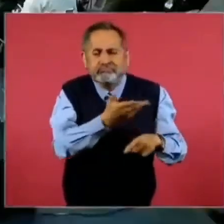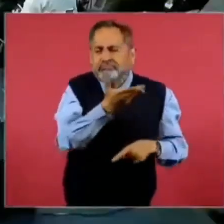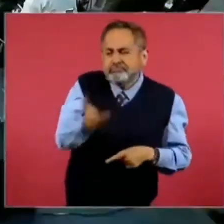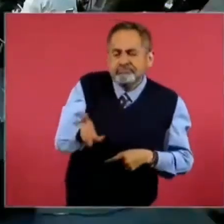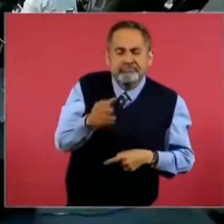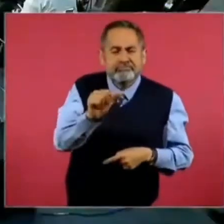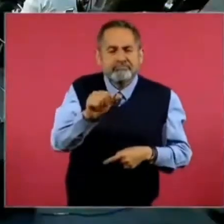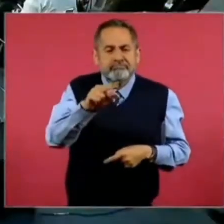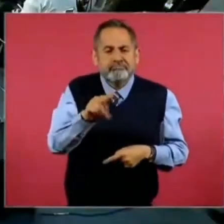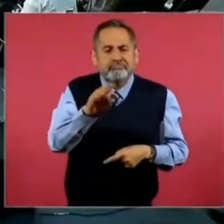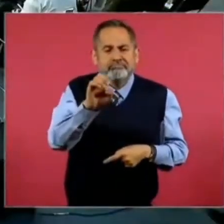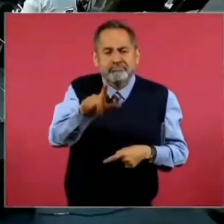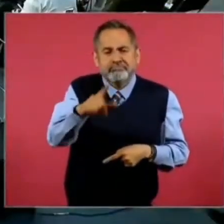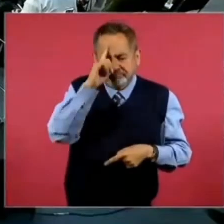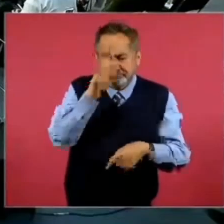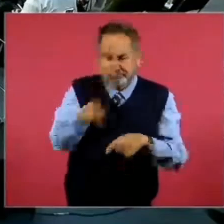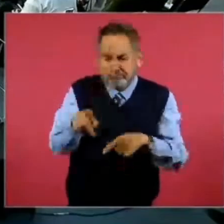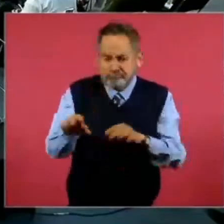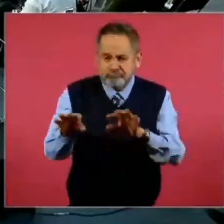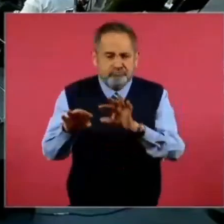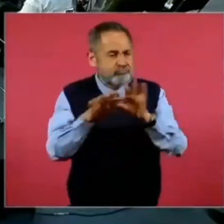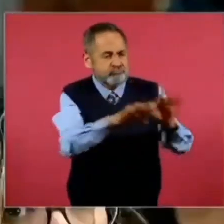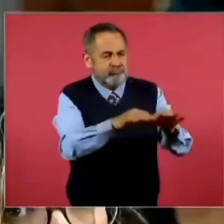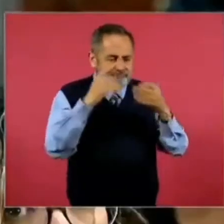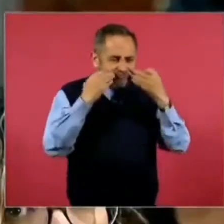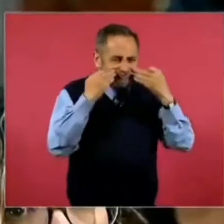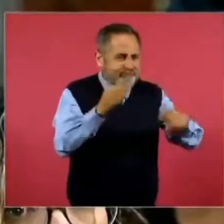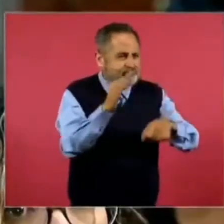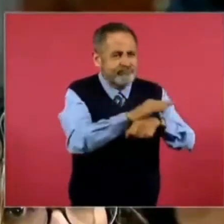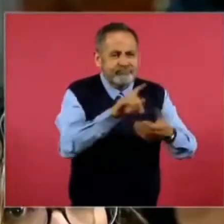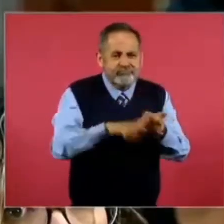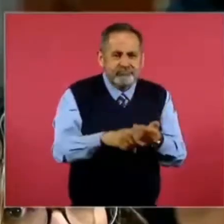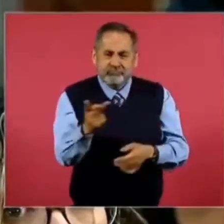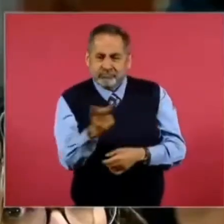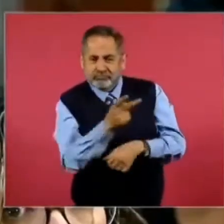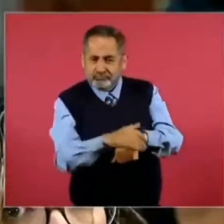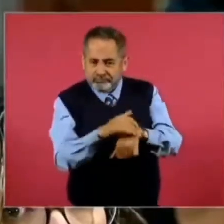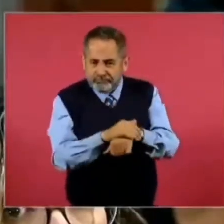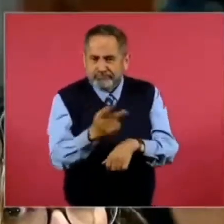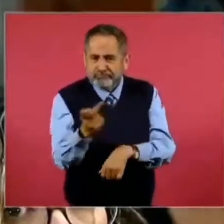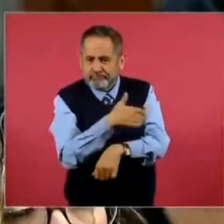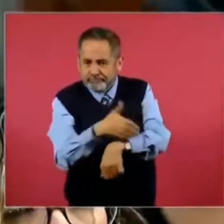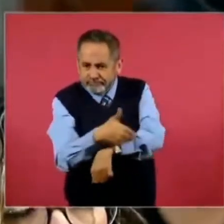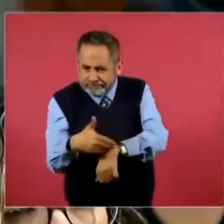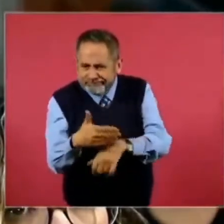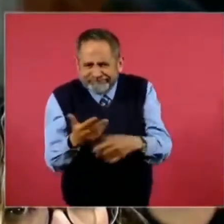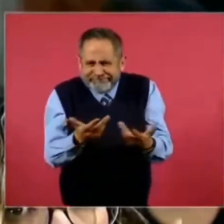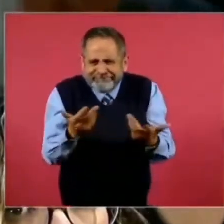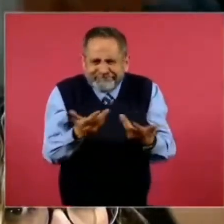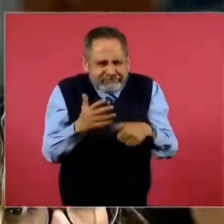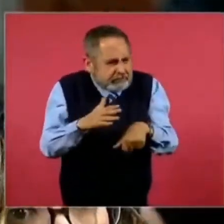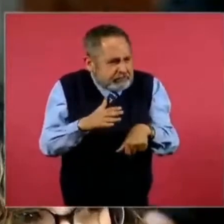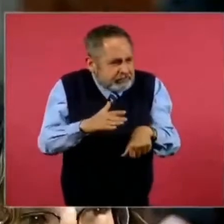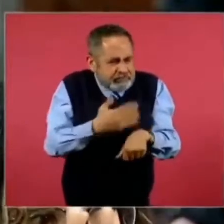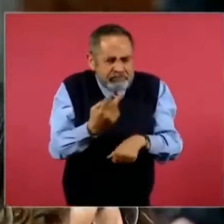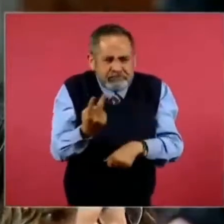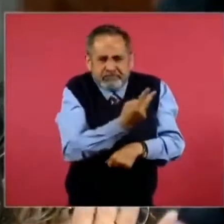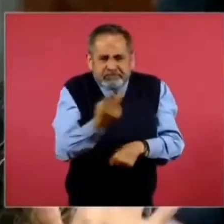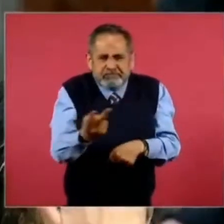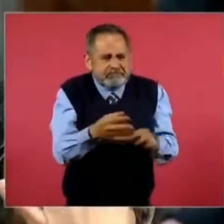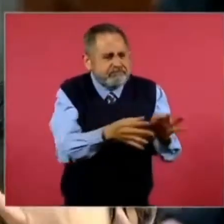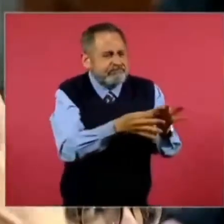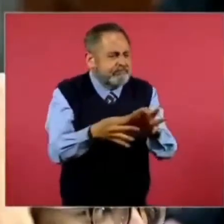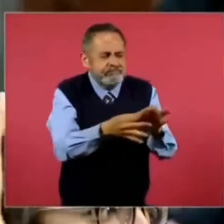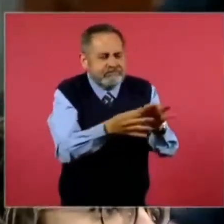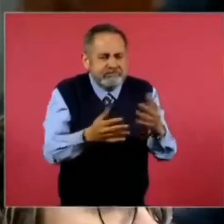que fuera testigo a favor de este juez. ¿Era su amigo, su familiar? ¿Y a qué